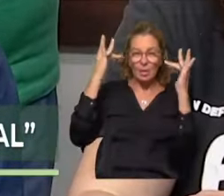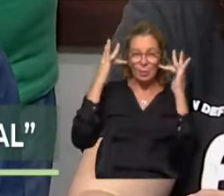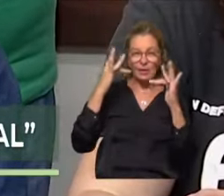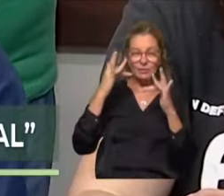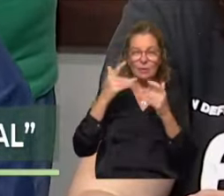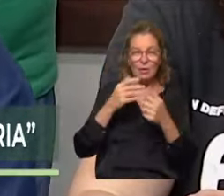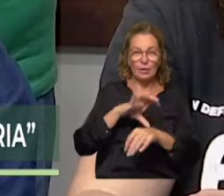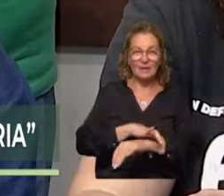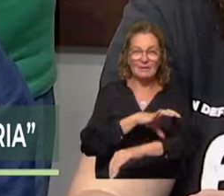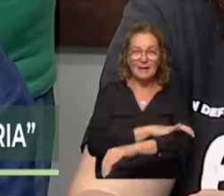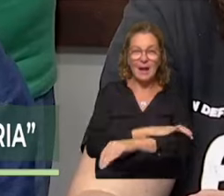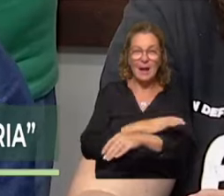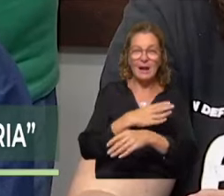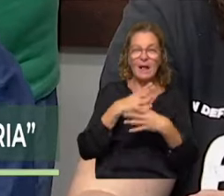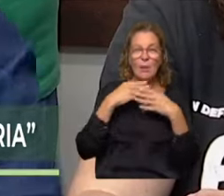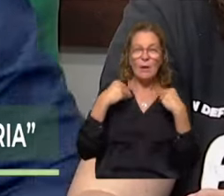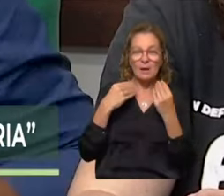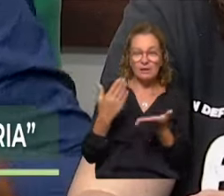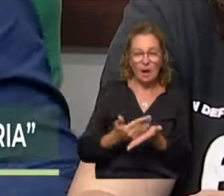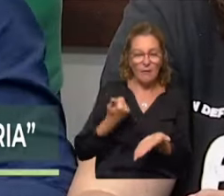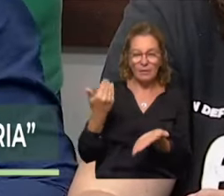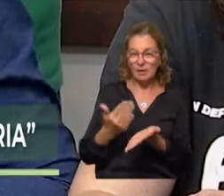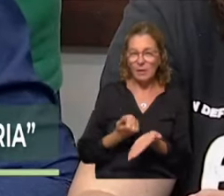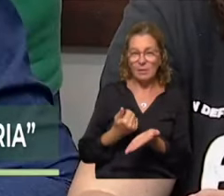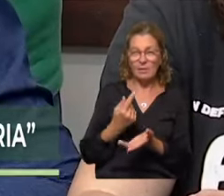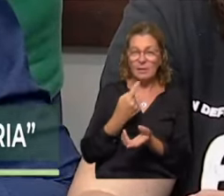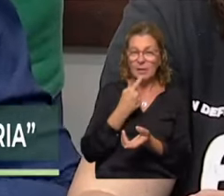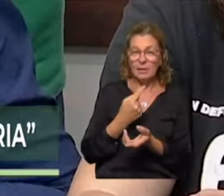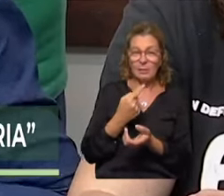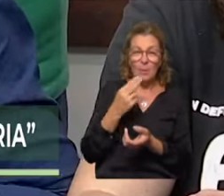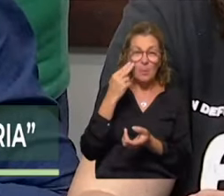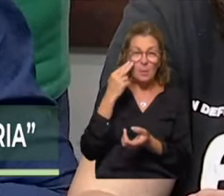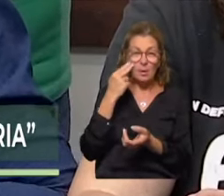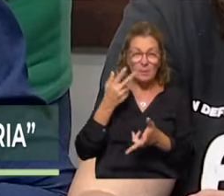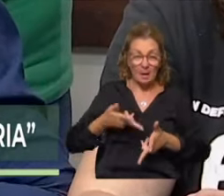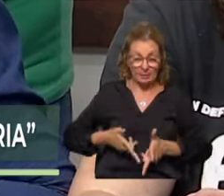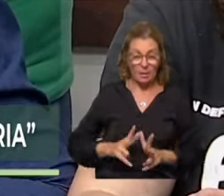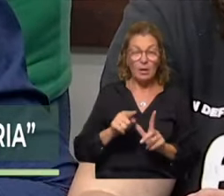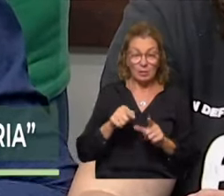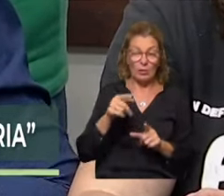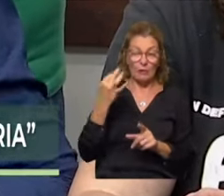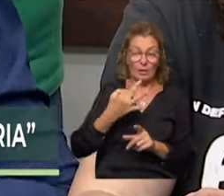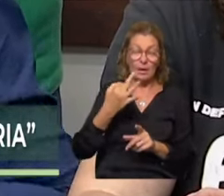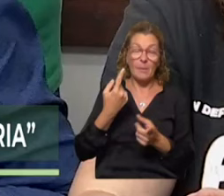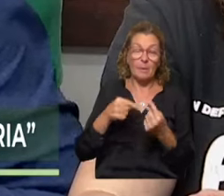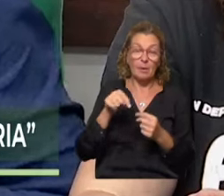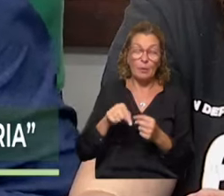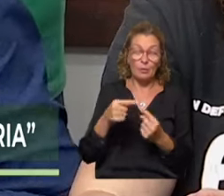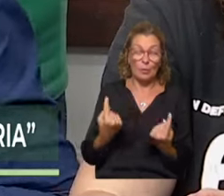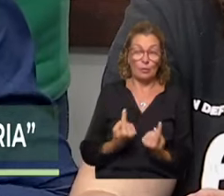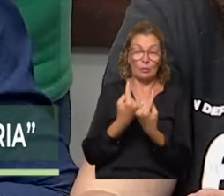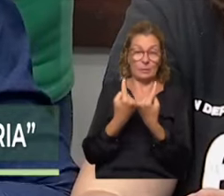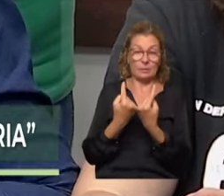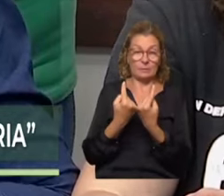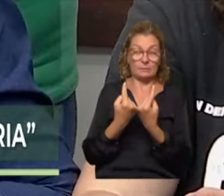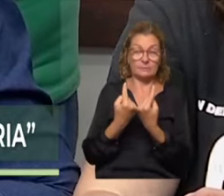primaria se recortaban grupos diciendo que había un problema de natalidad, cosa que es verdad, pero hoy nos encontramos